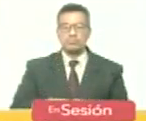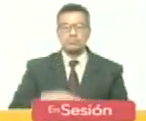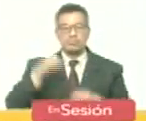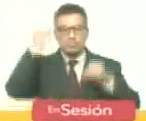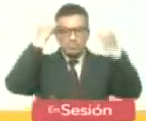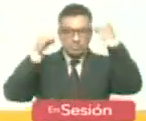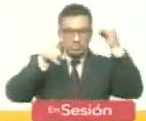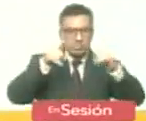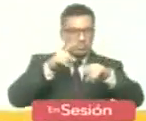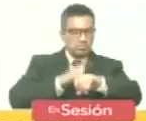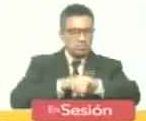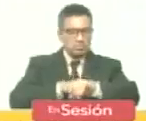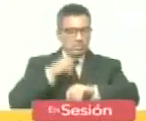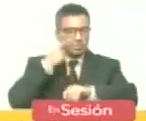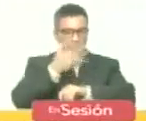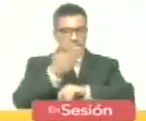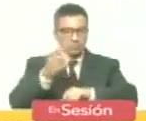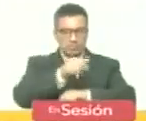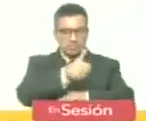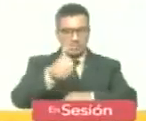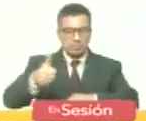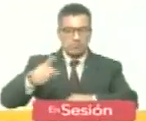Imagínense por un momento.